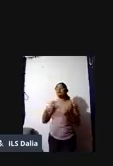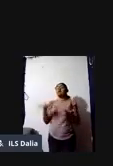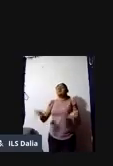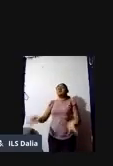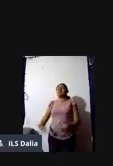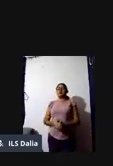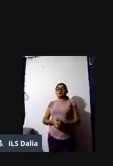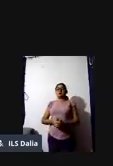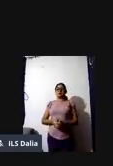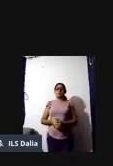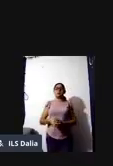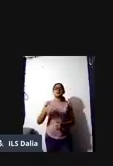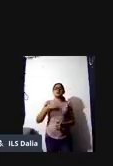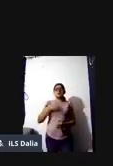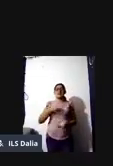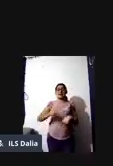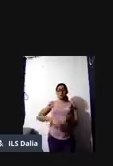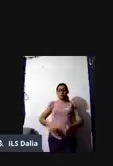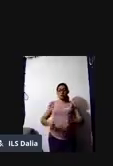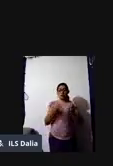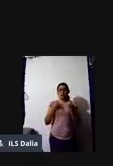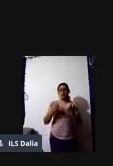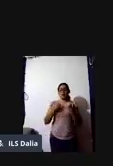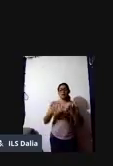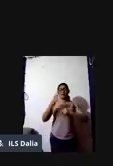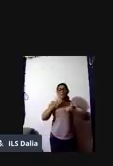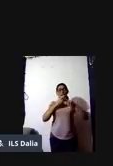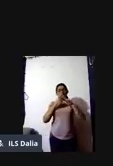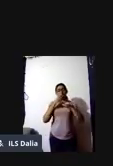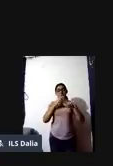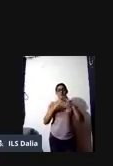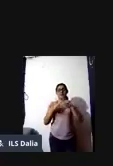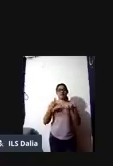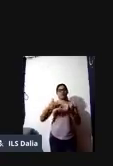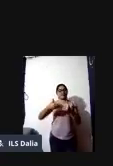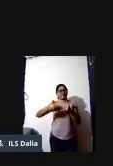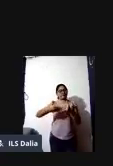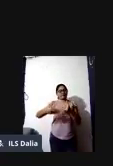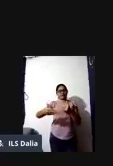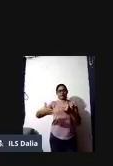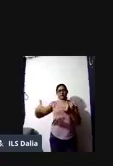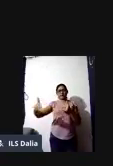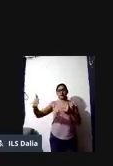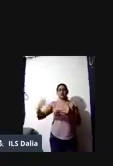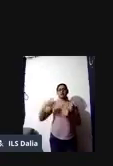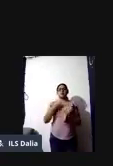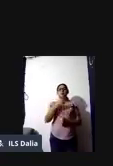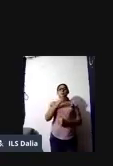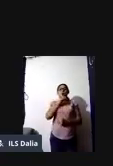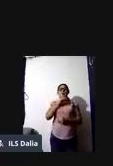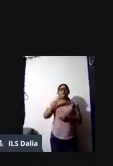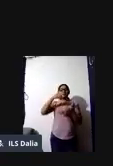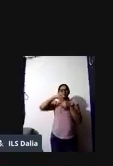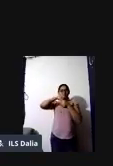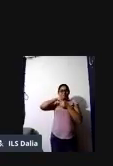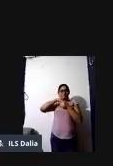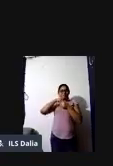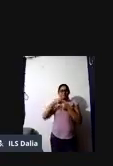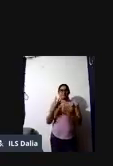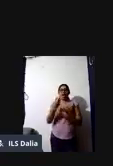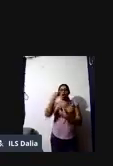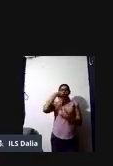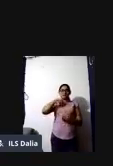sensación permanente, es una emoción permanente. Ojo, todo esto no lo digo, me lo estoy